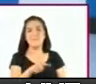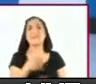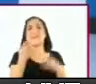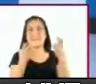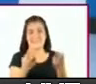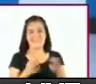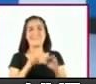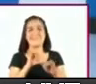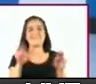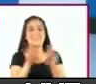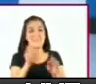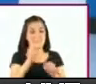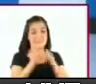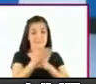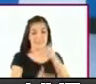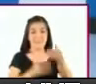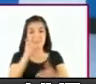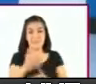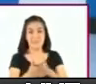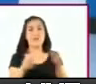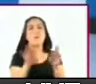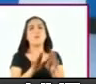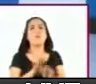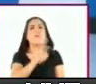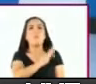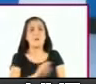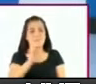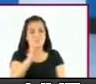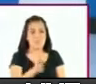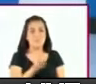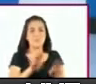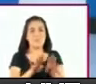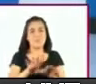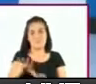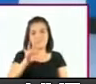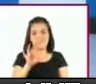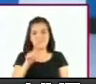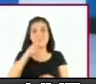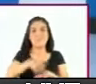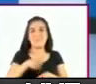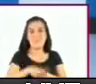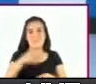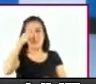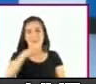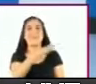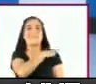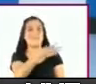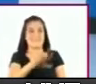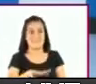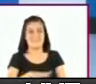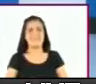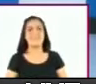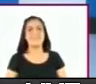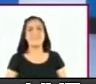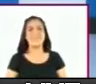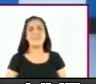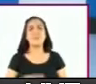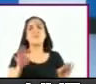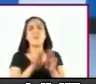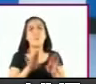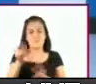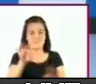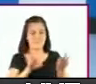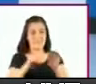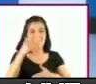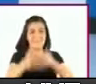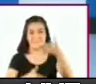es, Leslie. En una sucesión puede haber más de una expresión algebraica para su regla general. En la sucesión de